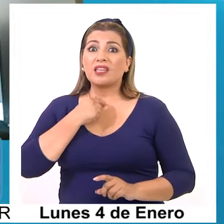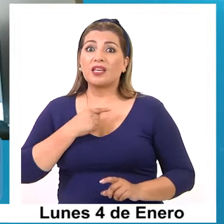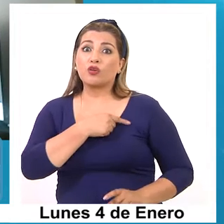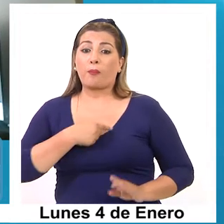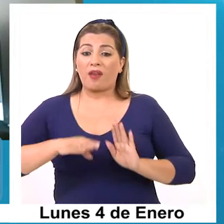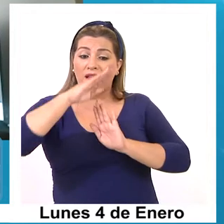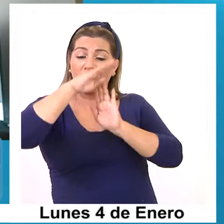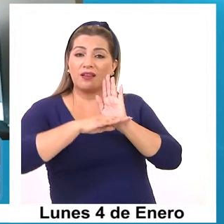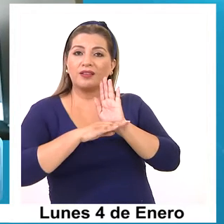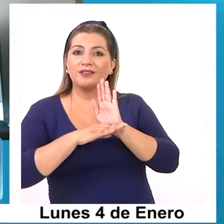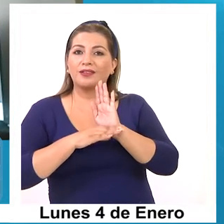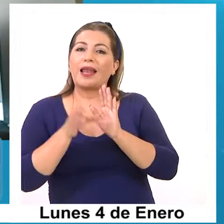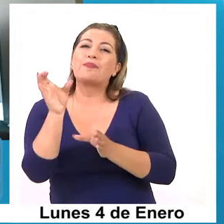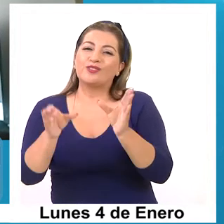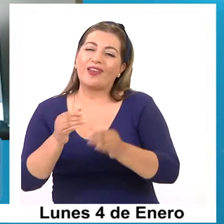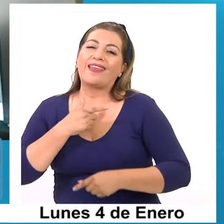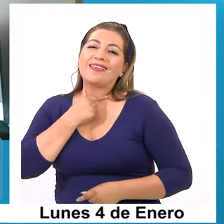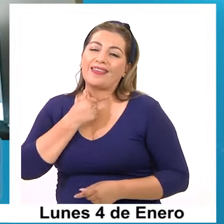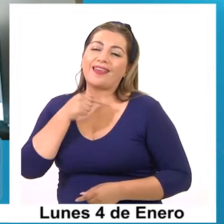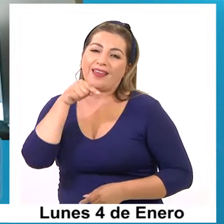es la opción que todo el mundo está buscando,